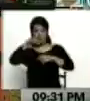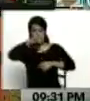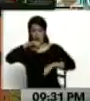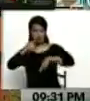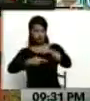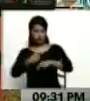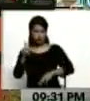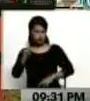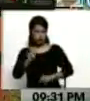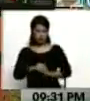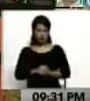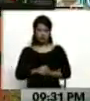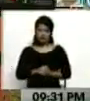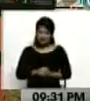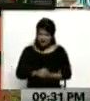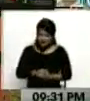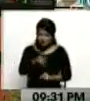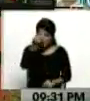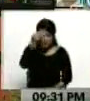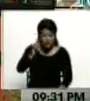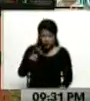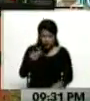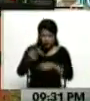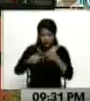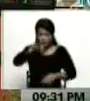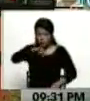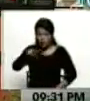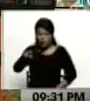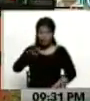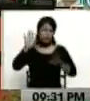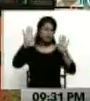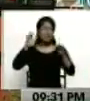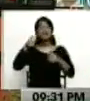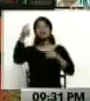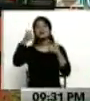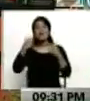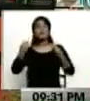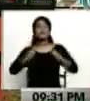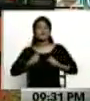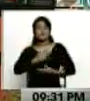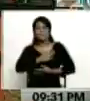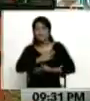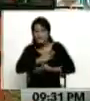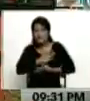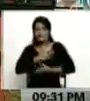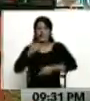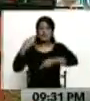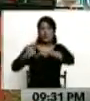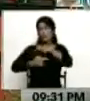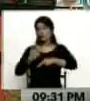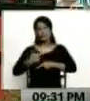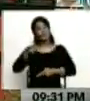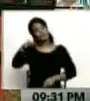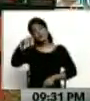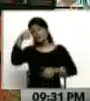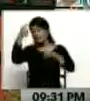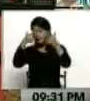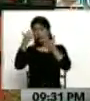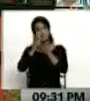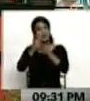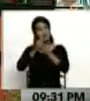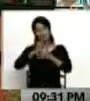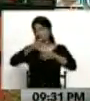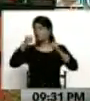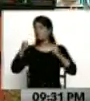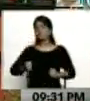este un revolucionario no es un revolucionario vivió y hasta el último segundo de su vida levantó